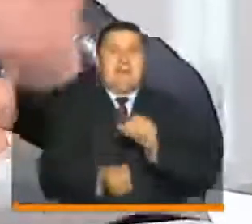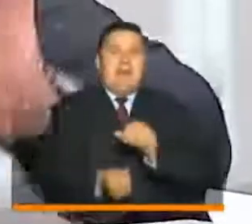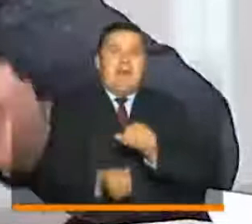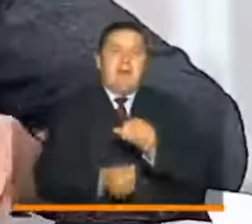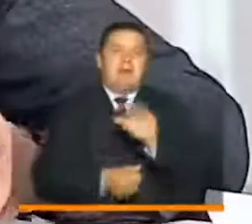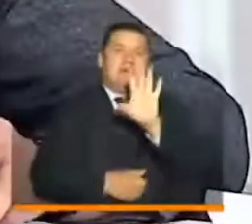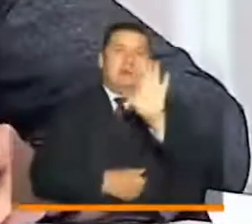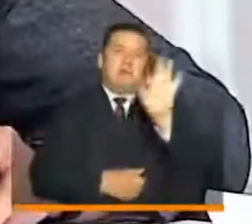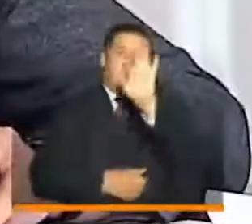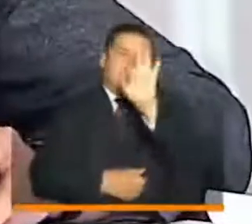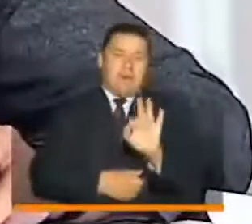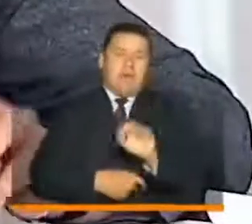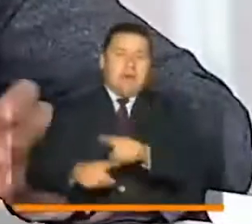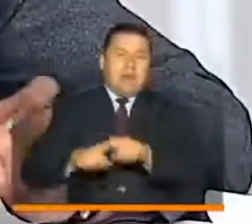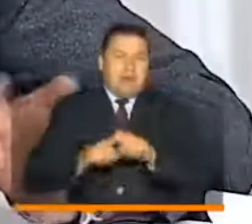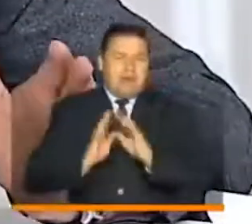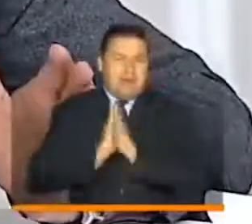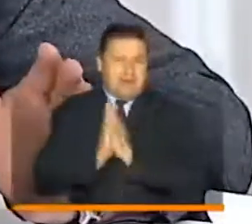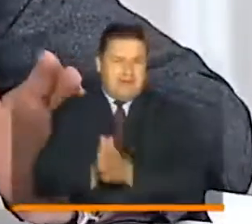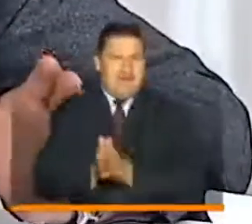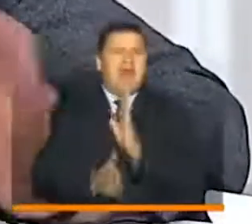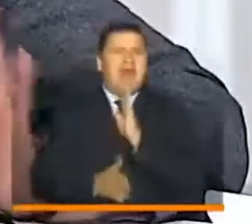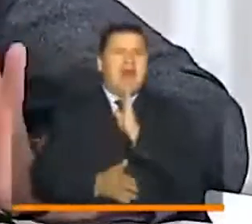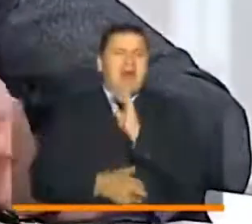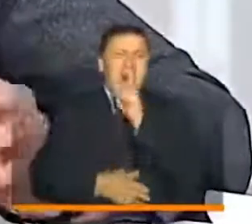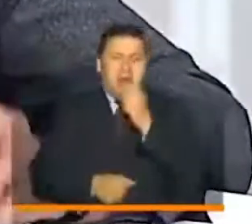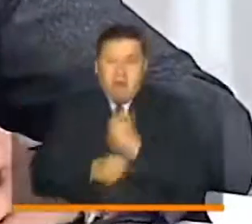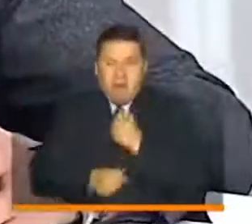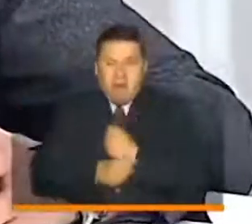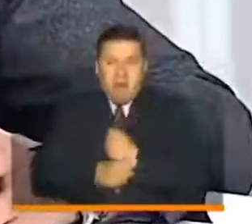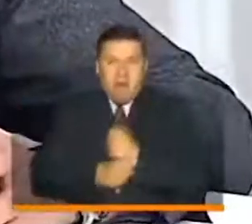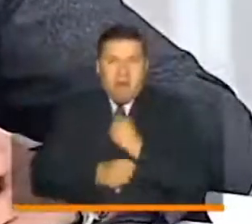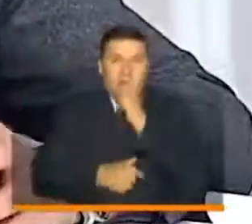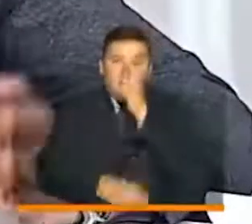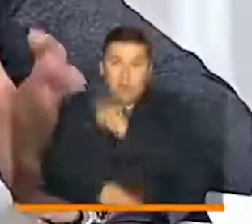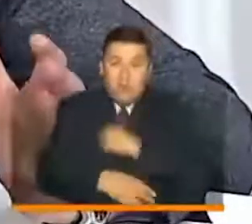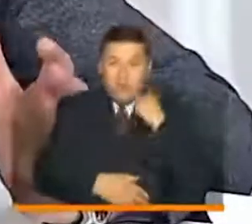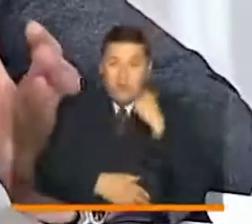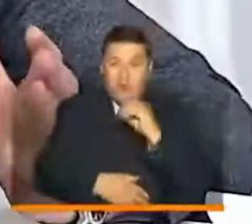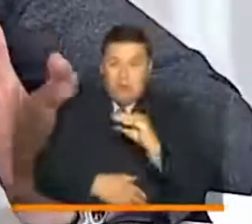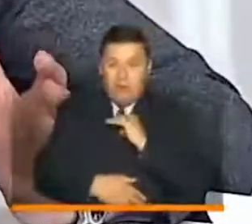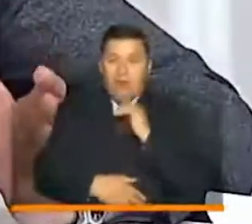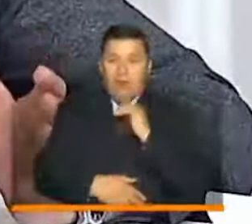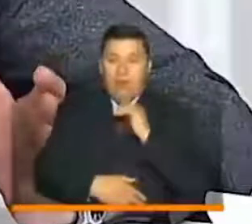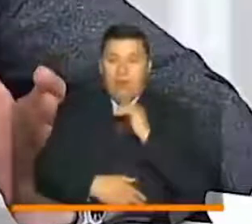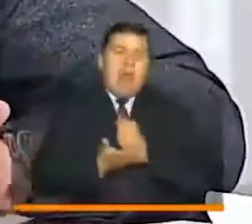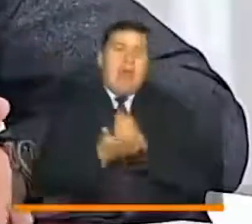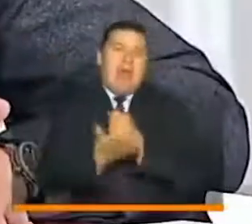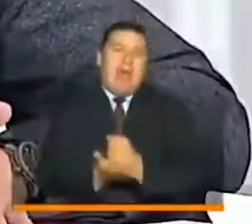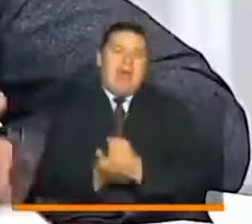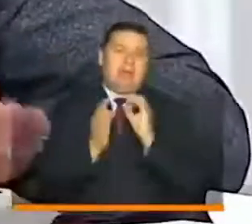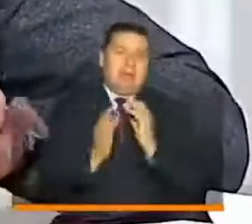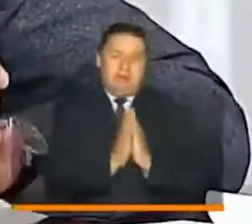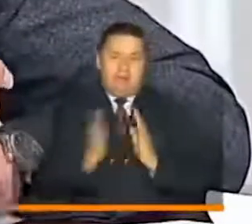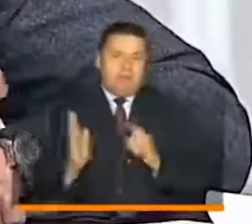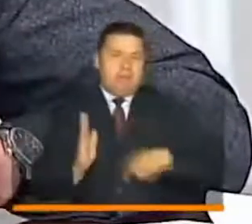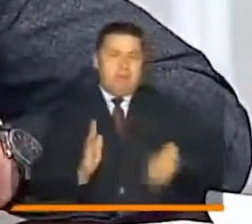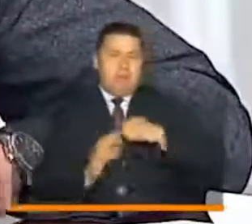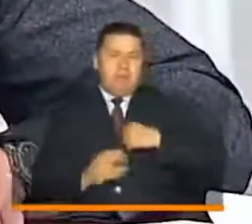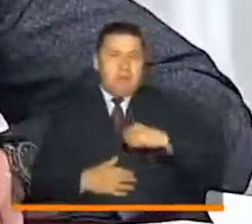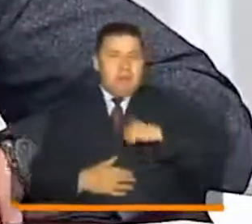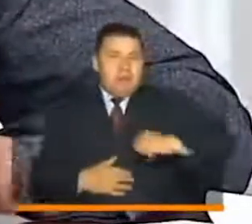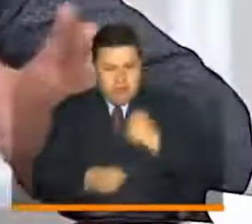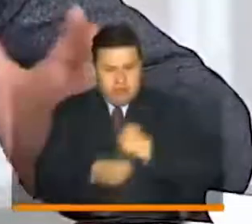el 50% de la prima de final de año para las personas que ganan hasta 1.000.000 de pesos. Y esa es otra ayuda para garantizar que los